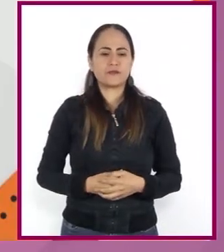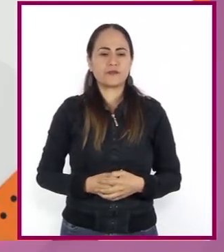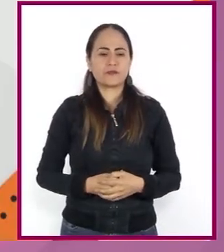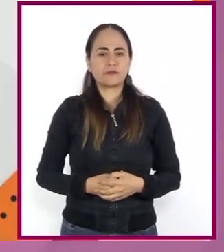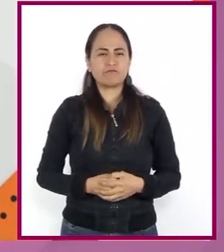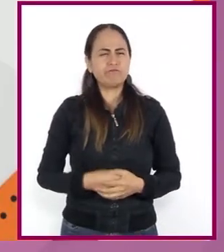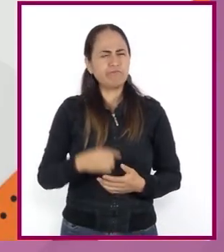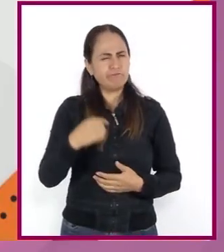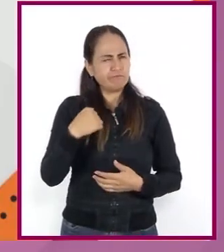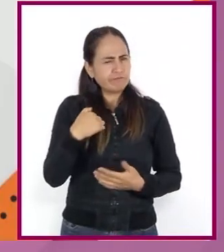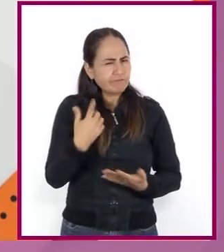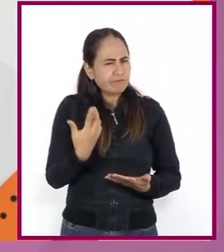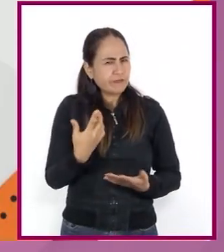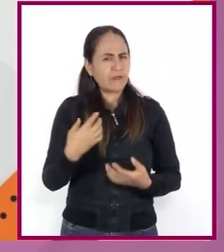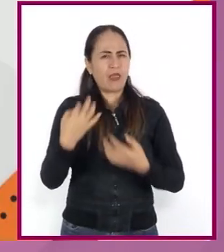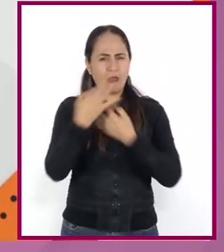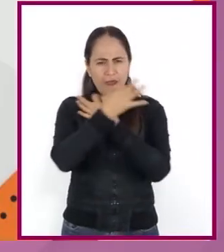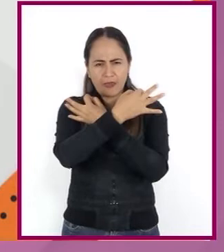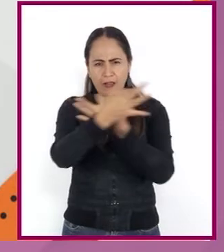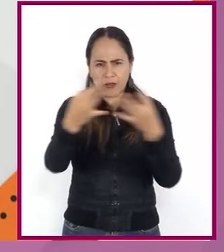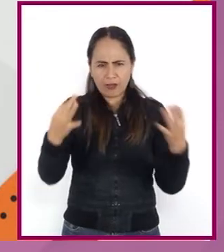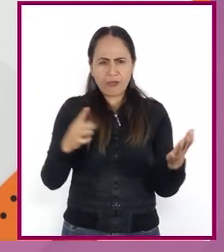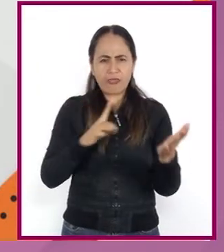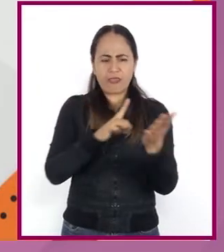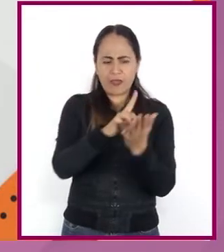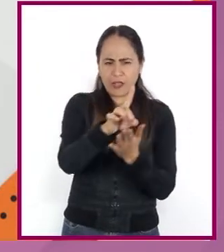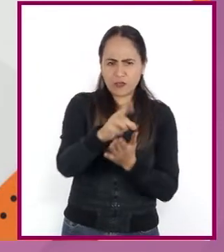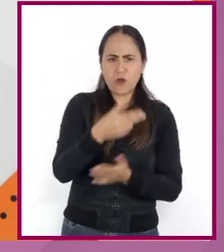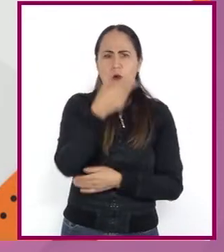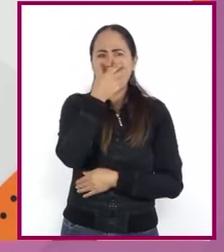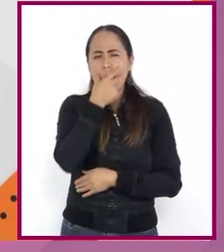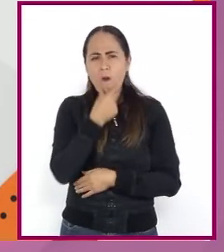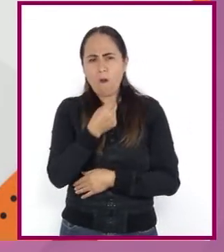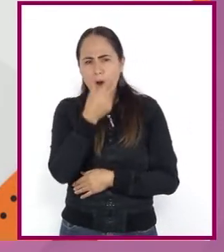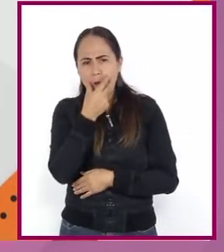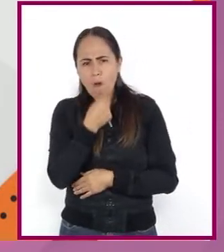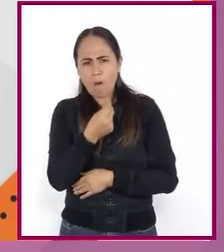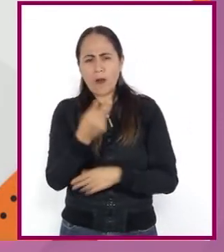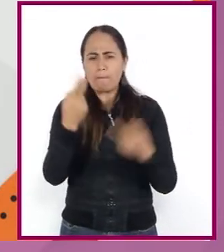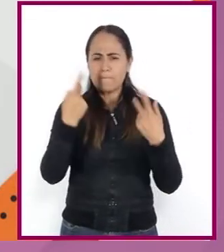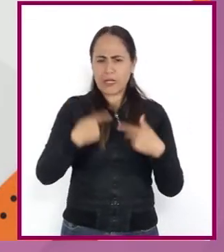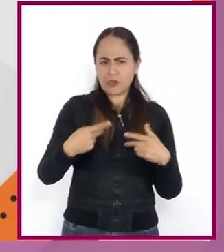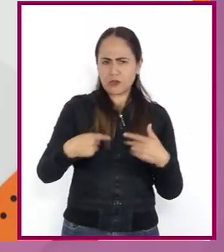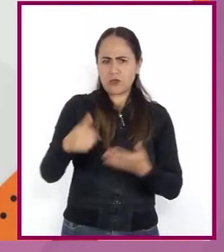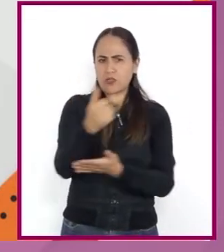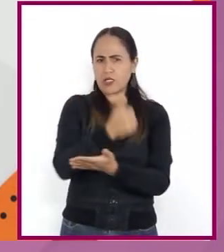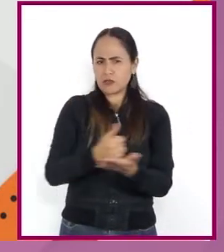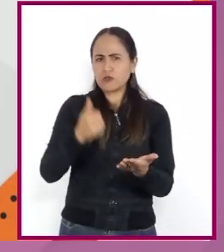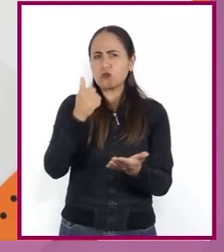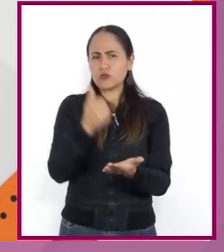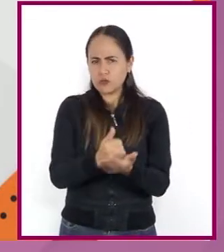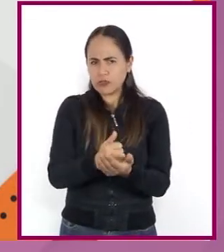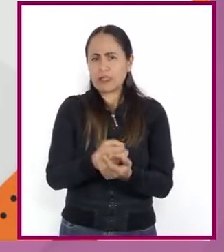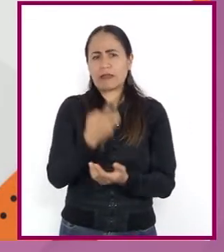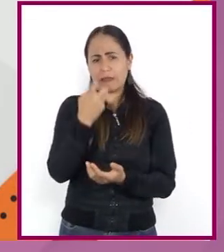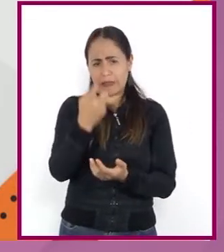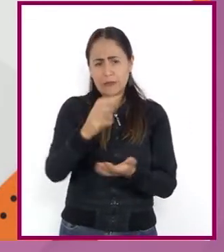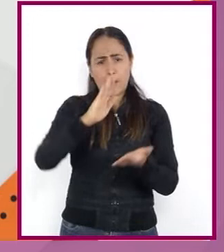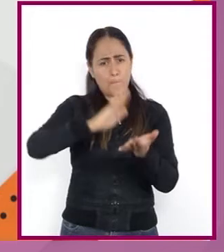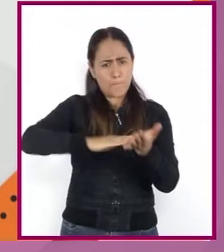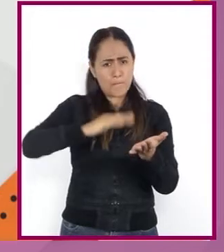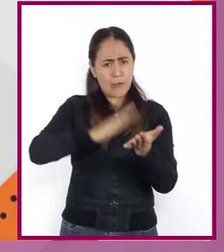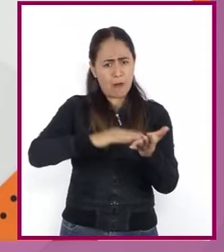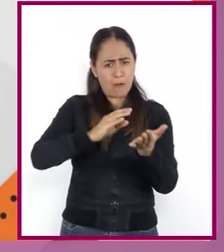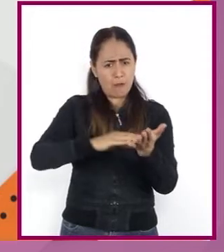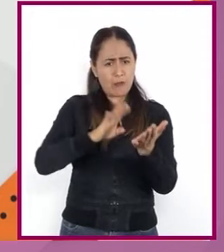Es la Declaración de los Derechos del Hombre y del Ciudadano. Fue uno de los documentos emanados de la